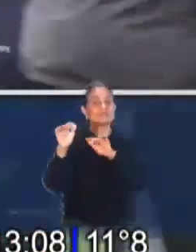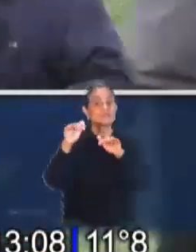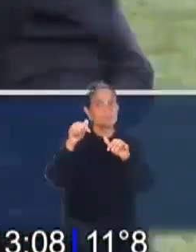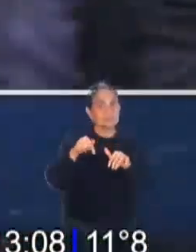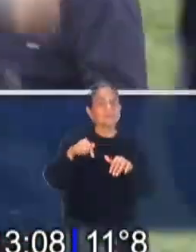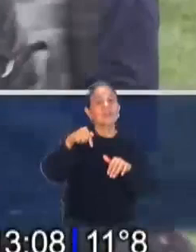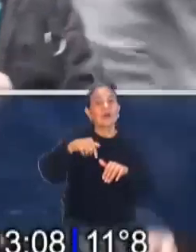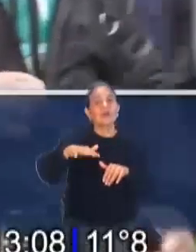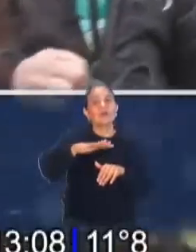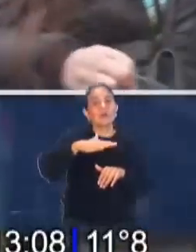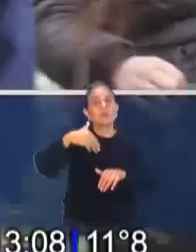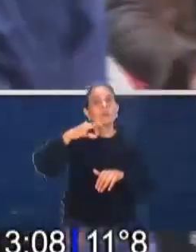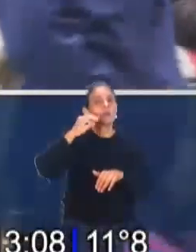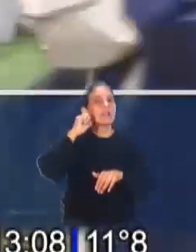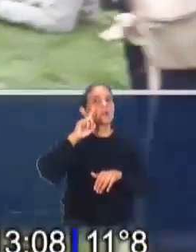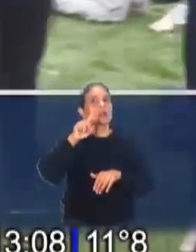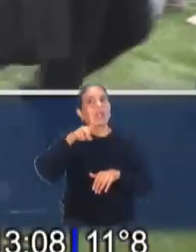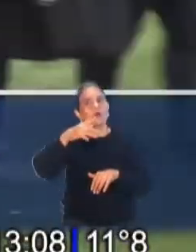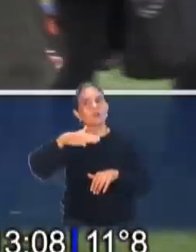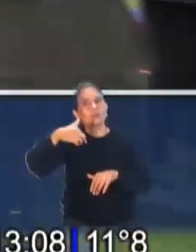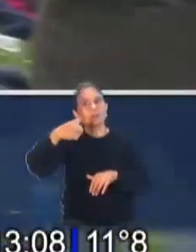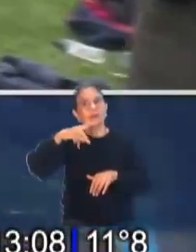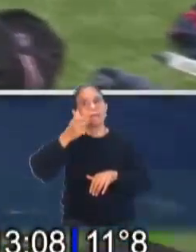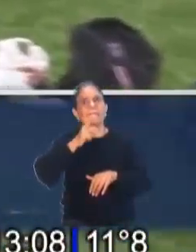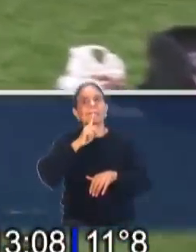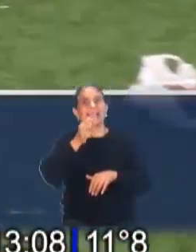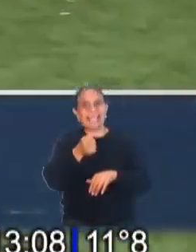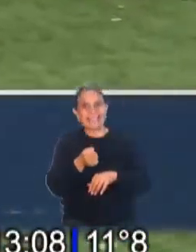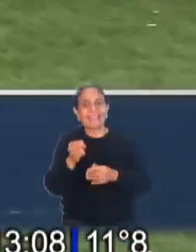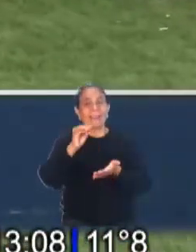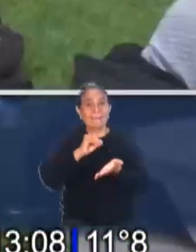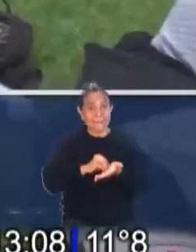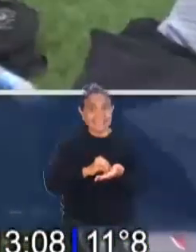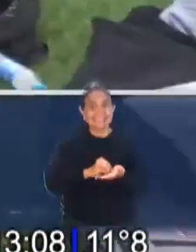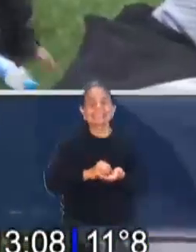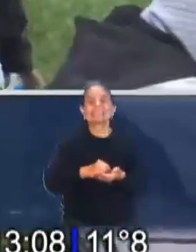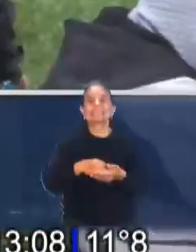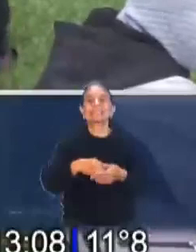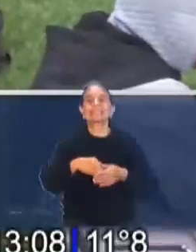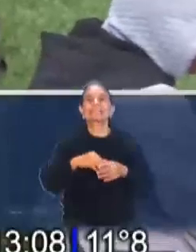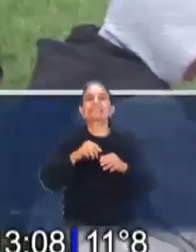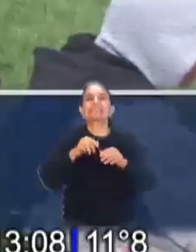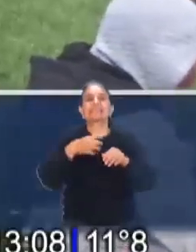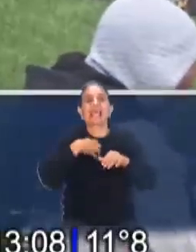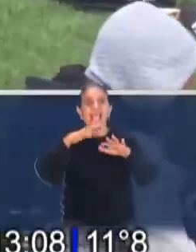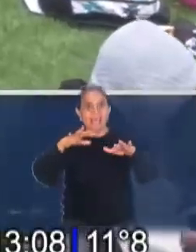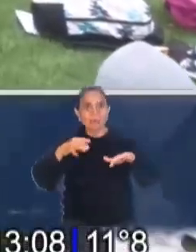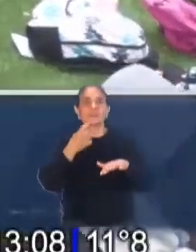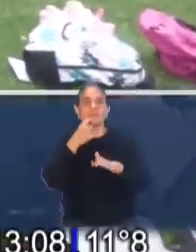Nogolí y el Valle de Pancanta, además de estudiantes de la ciudad capital.